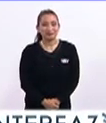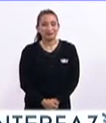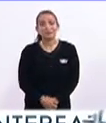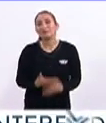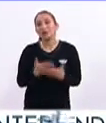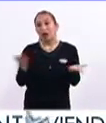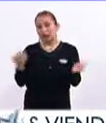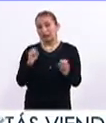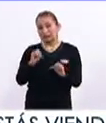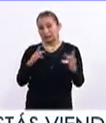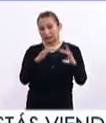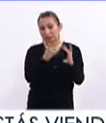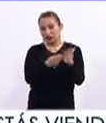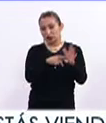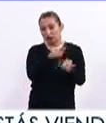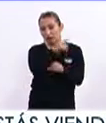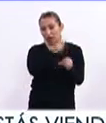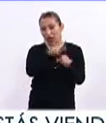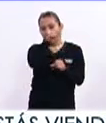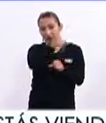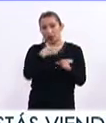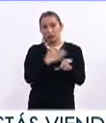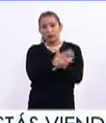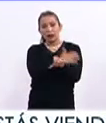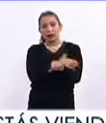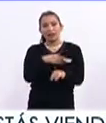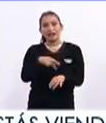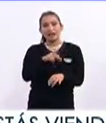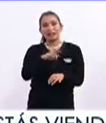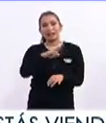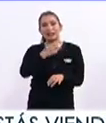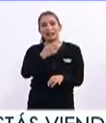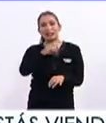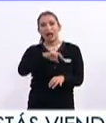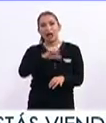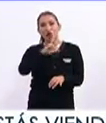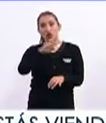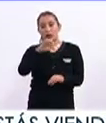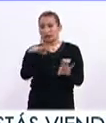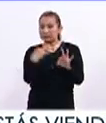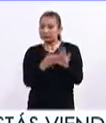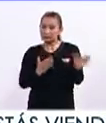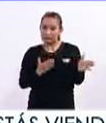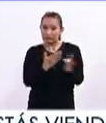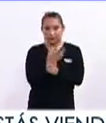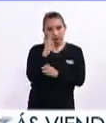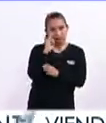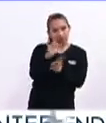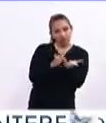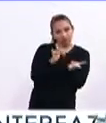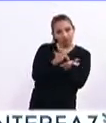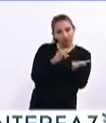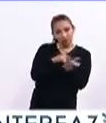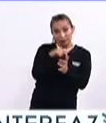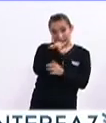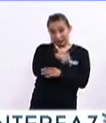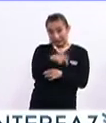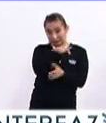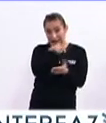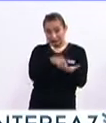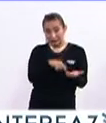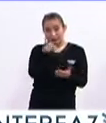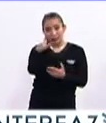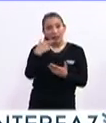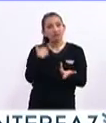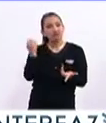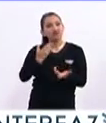Y ahora sí, nos enlazamos hasta Palacio Nacional. Allá está nuestro compañero Krishna Corona, quien puntualmente sigue desde ese